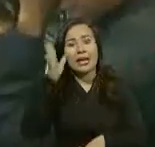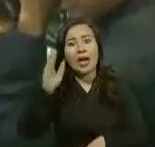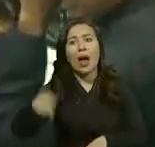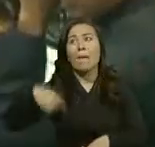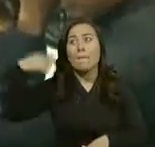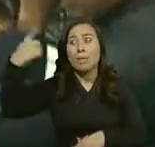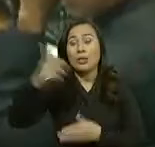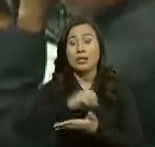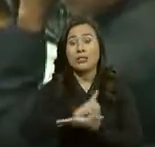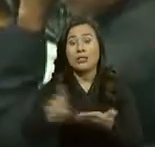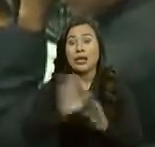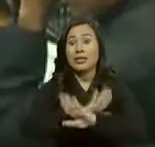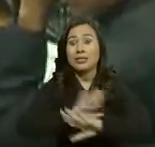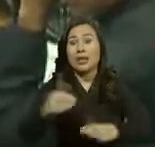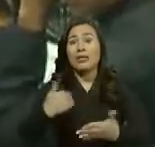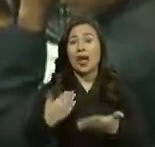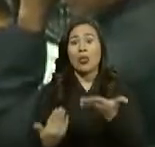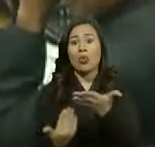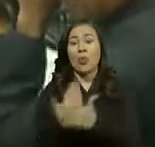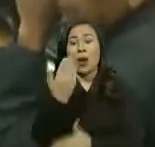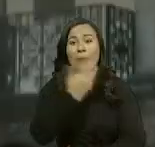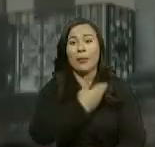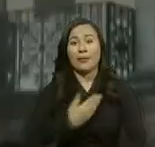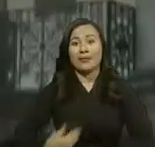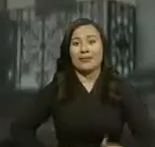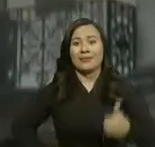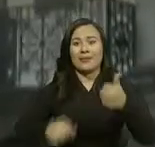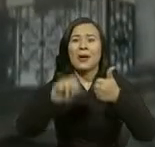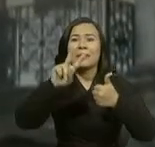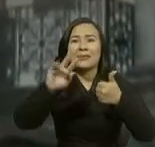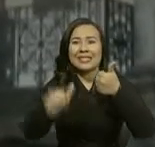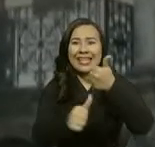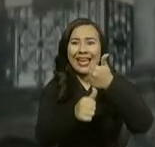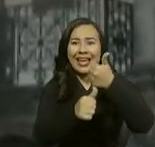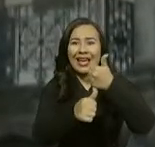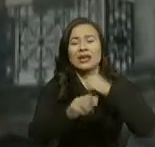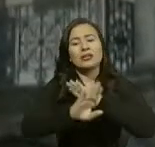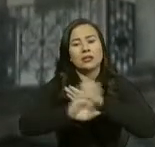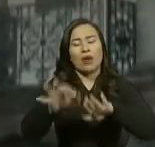próxima semana el país contará con un nuevo segundo mandatario. Informó Javier Gallo.